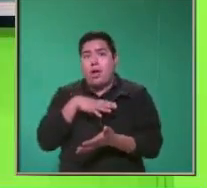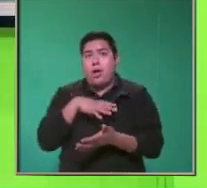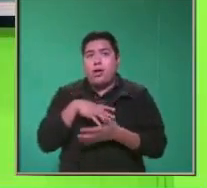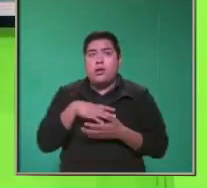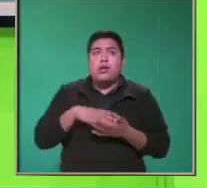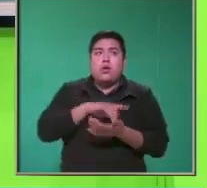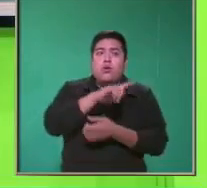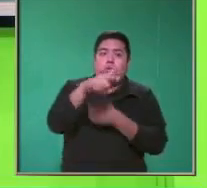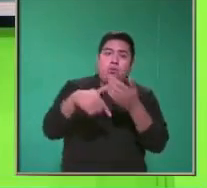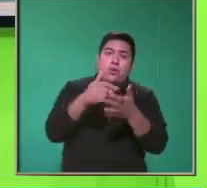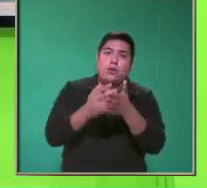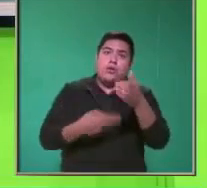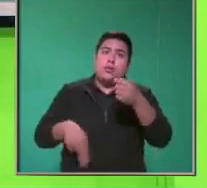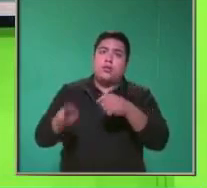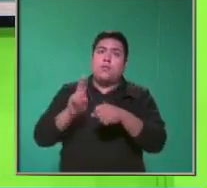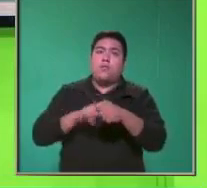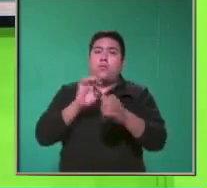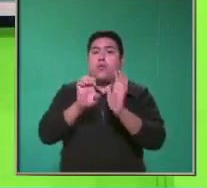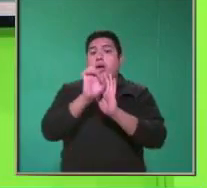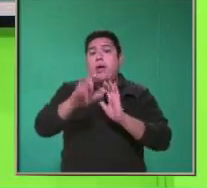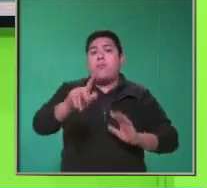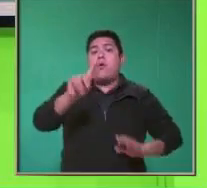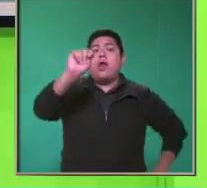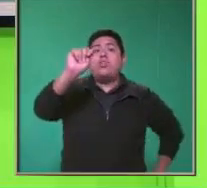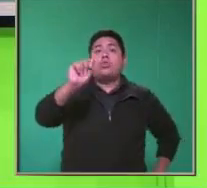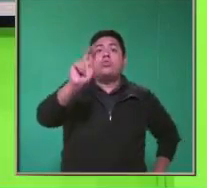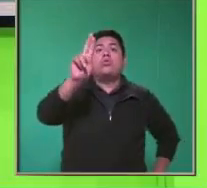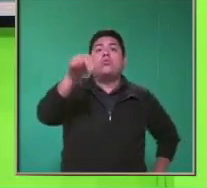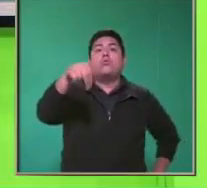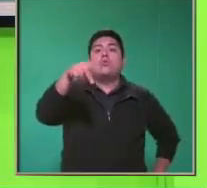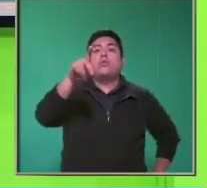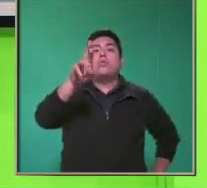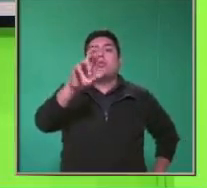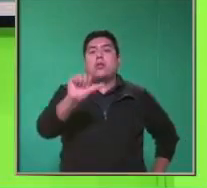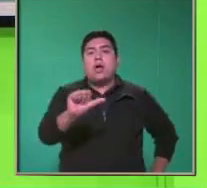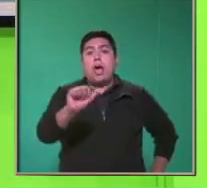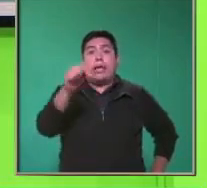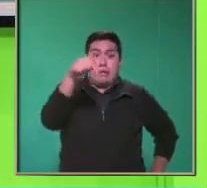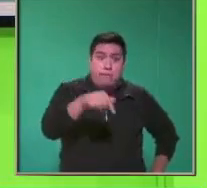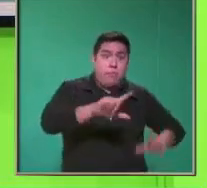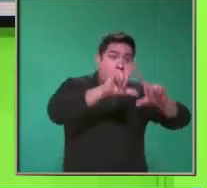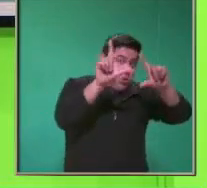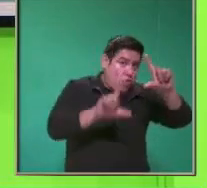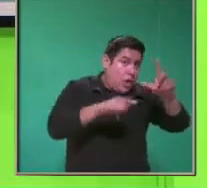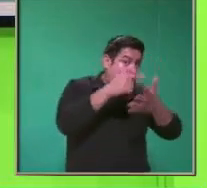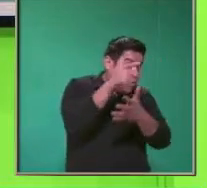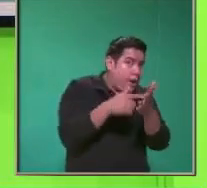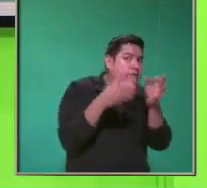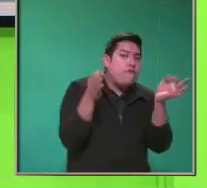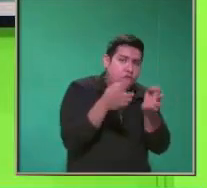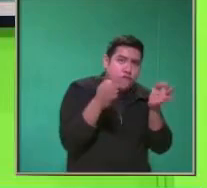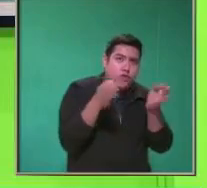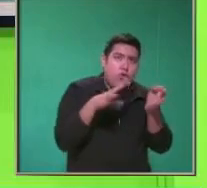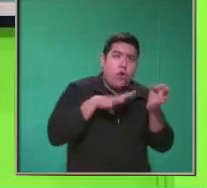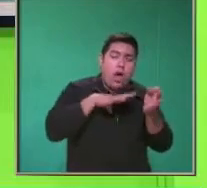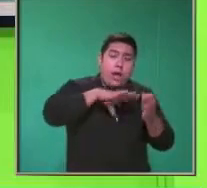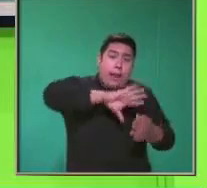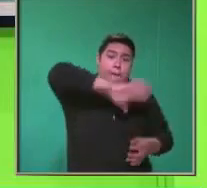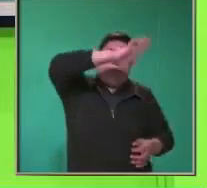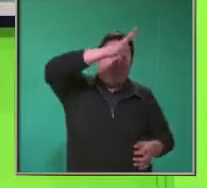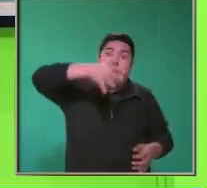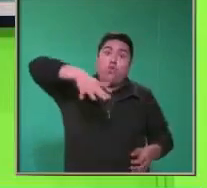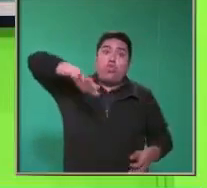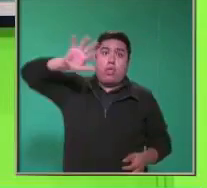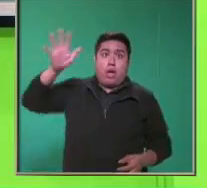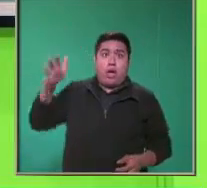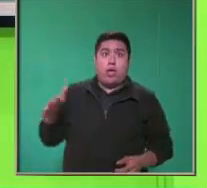regiones naturales como la tundra, quizá, que en México, aunque hay regiones frías, sobre todo en la alta montaña, pues no